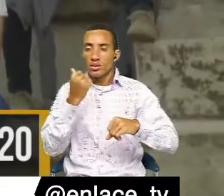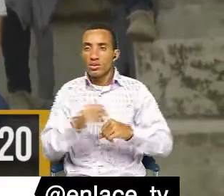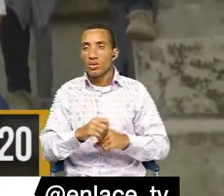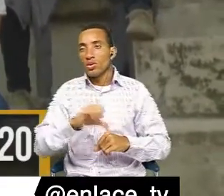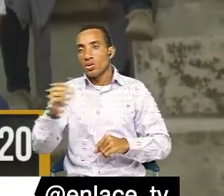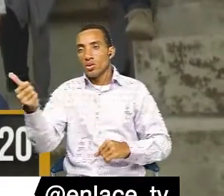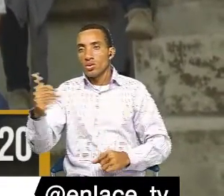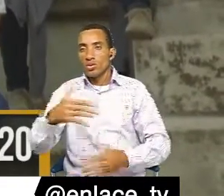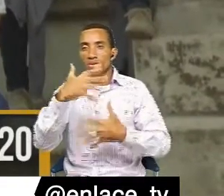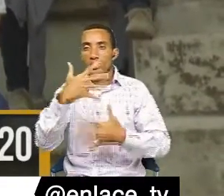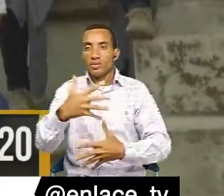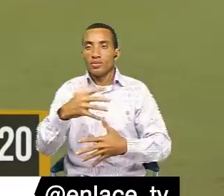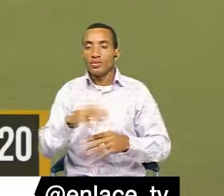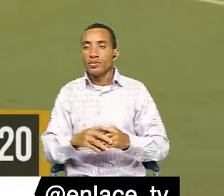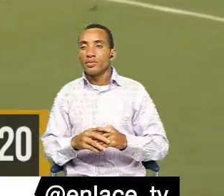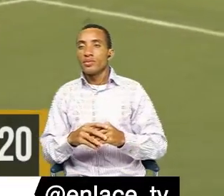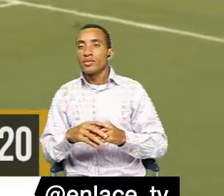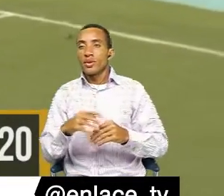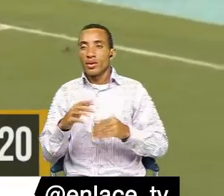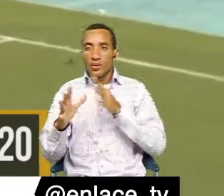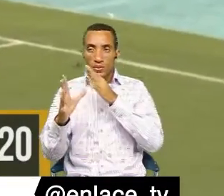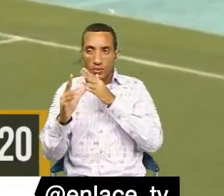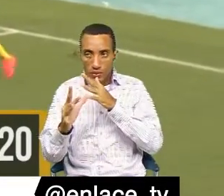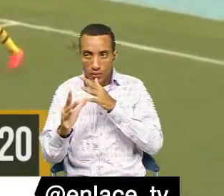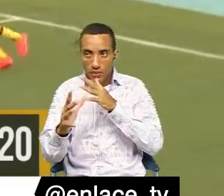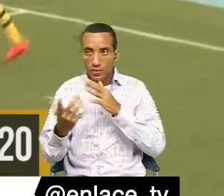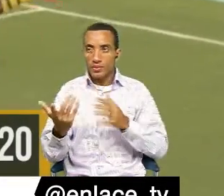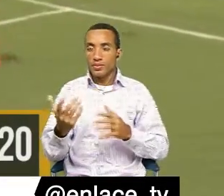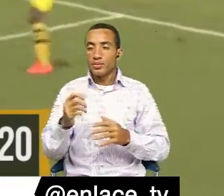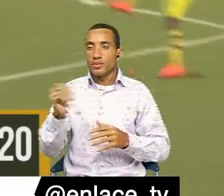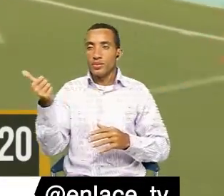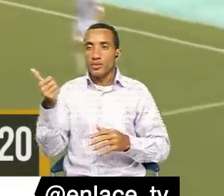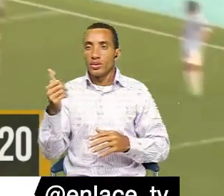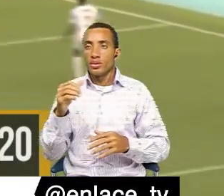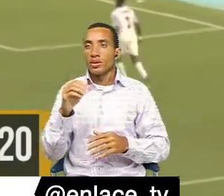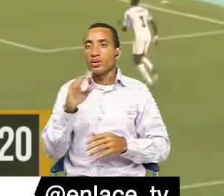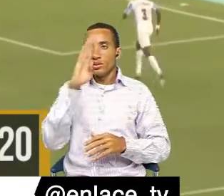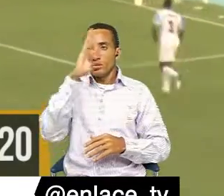otros equipos como Envigado, Sabana Larga, Nacional, Barranquilla Fútbol Club,